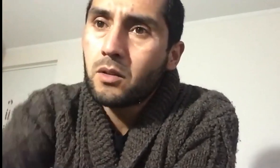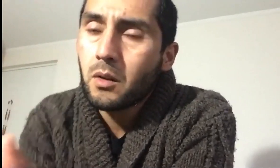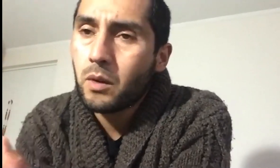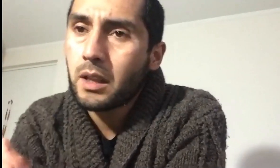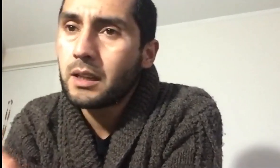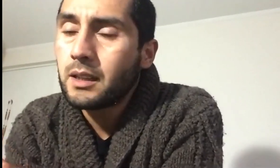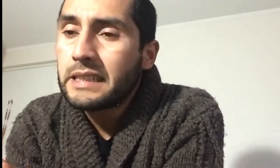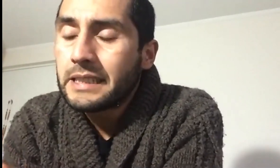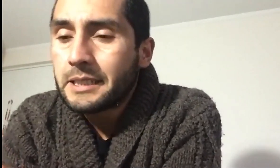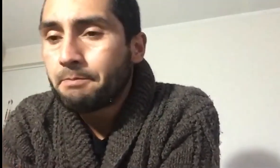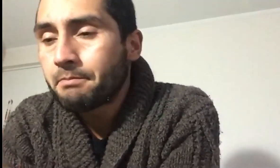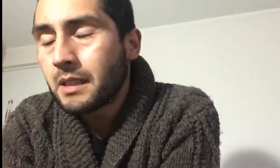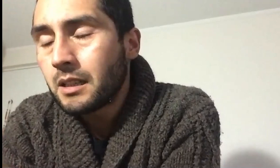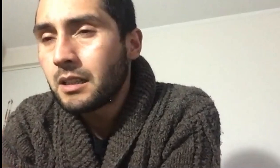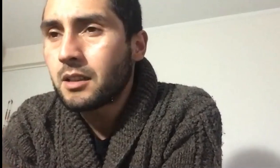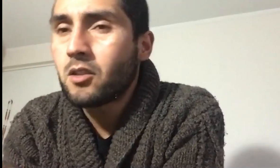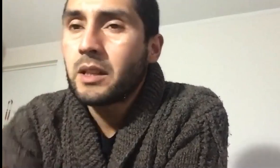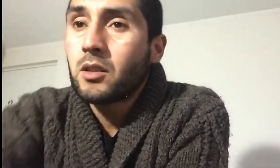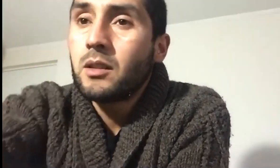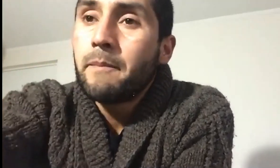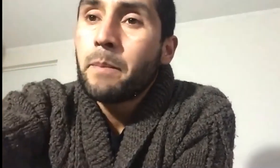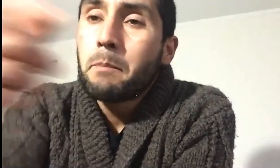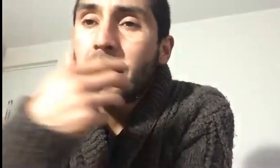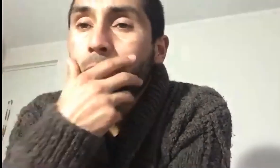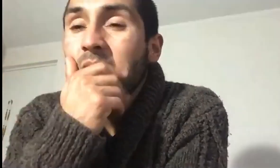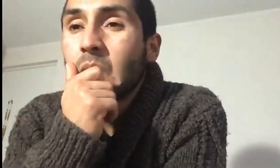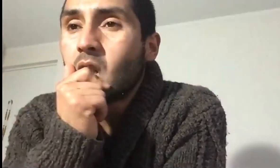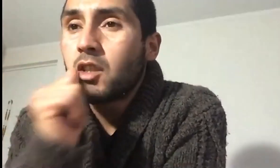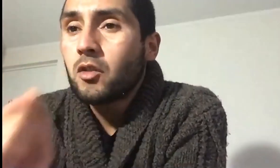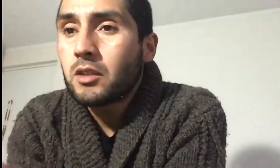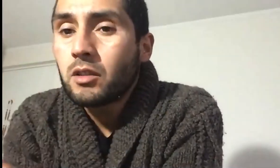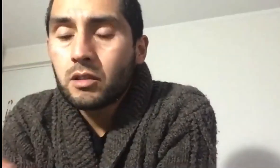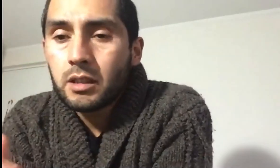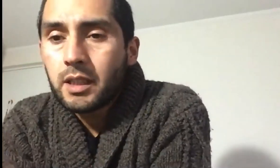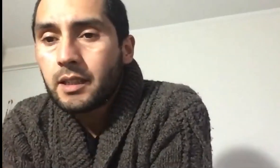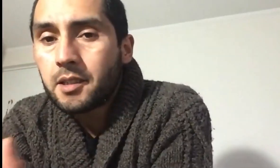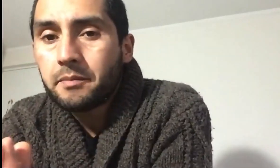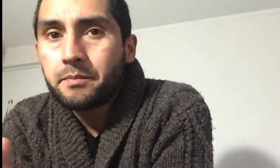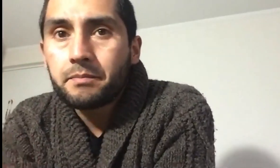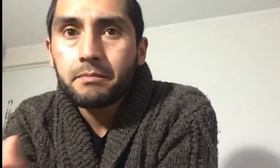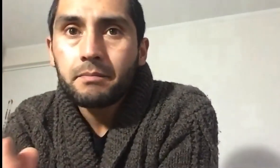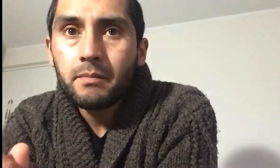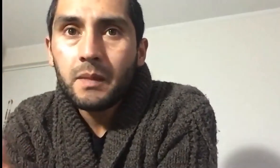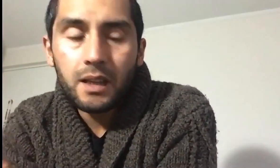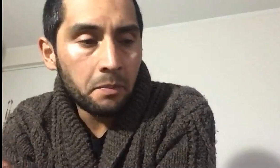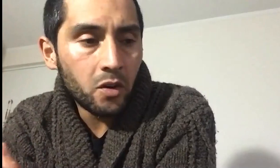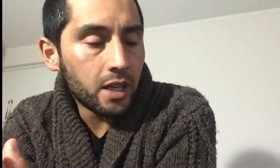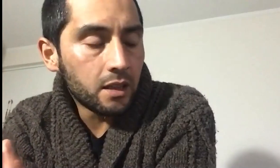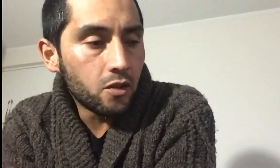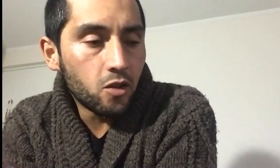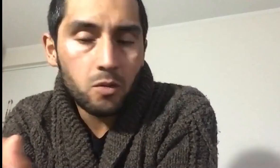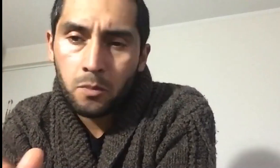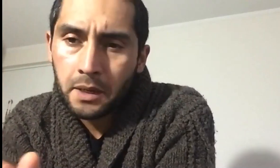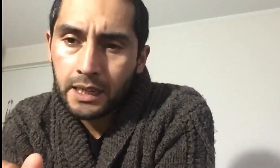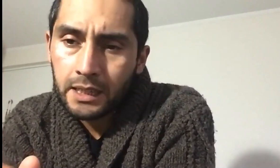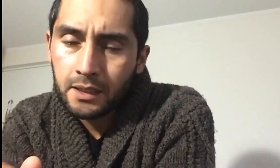me lo recuerdan y se los comento. Bien, dicho eso entonces, espero que ya